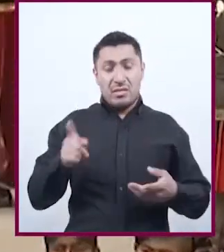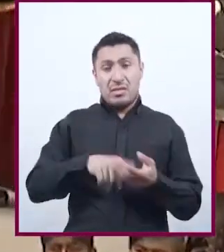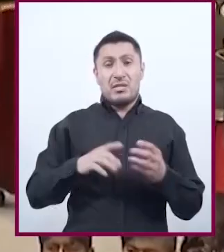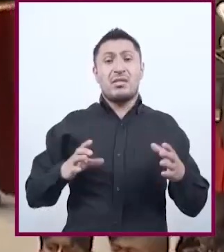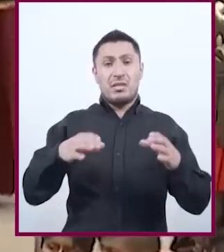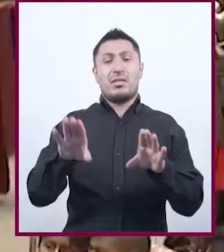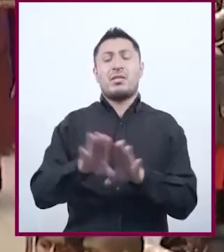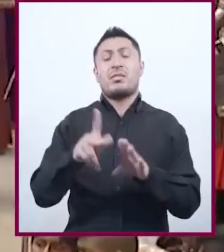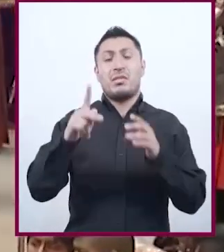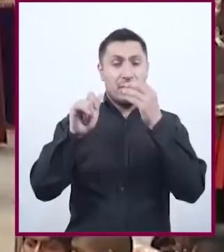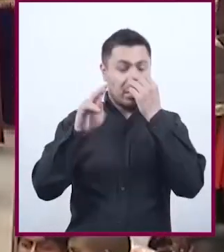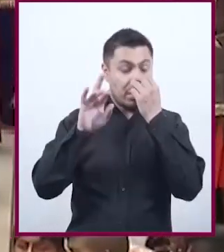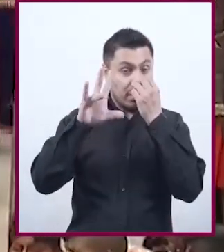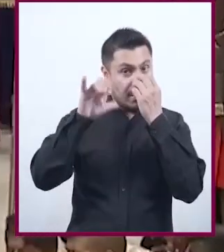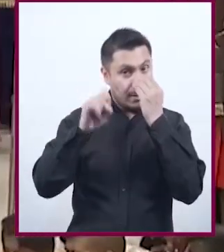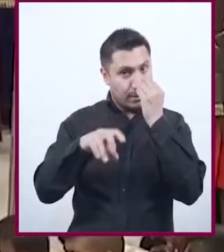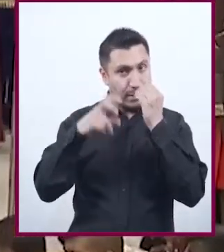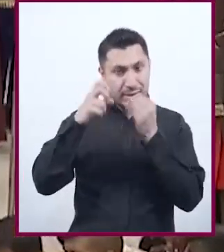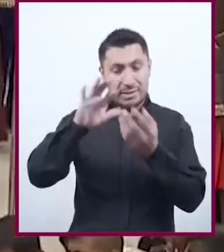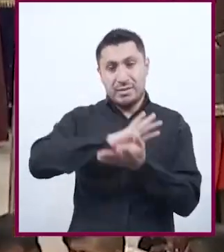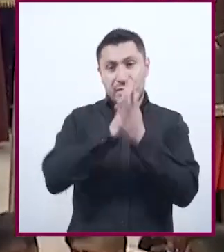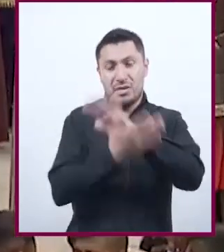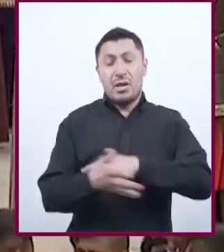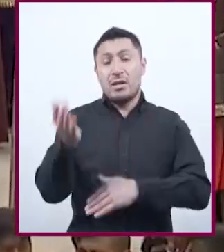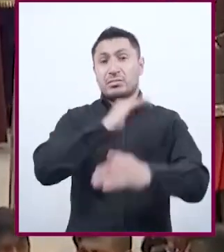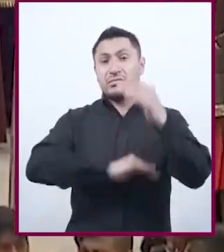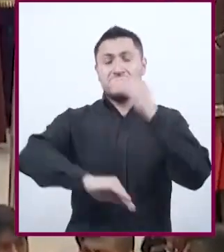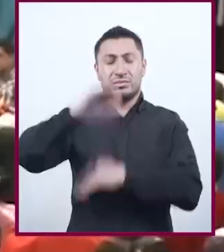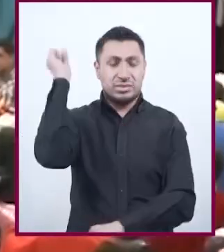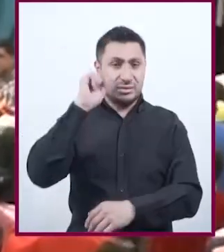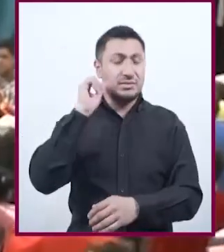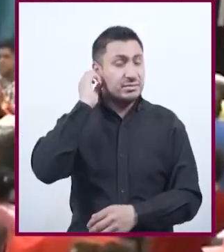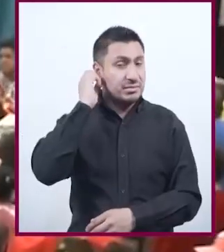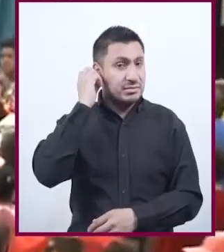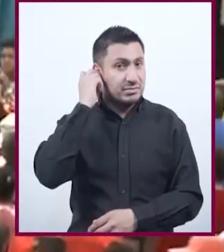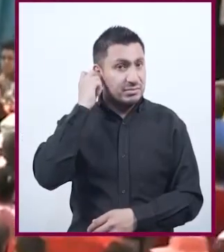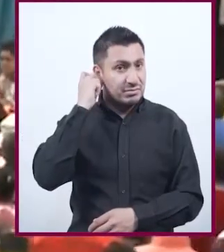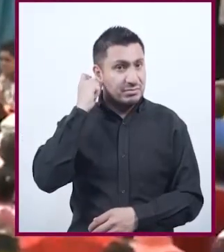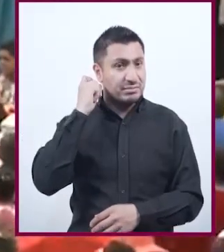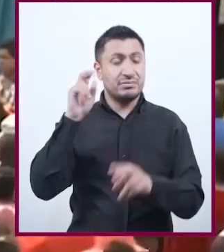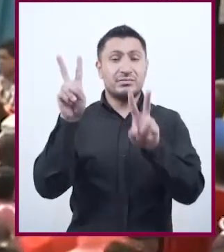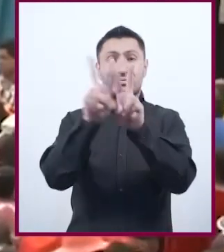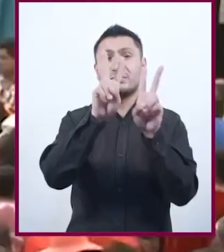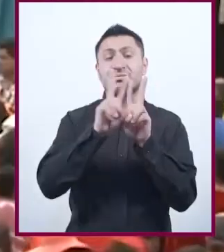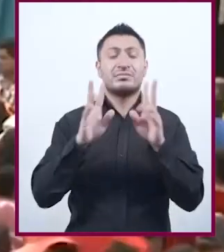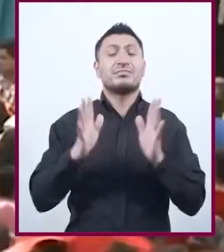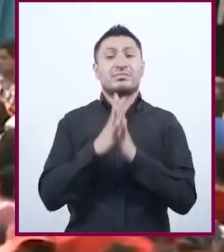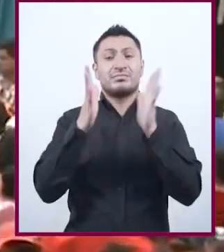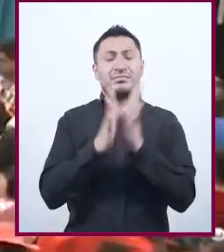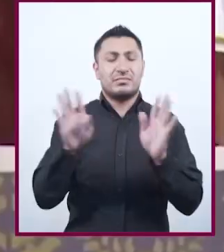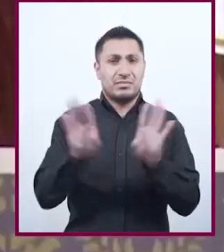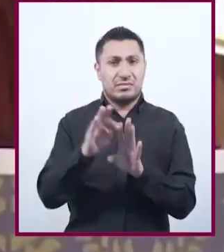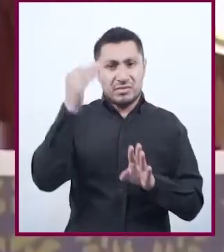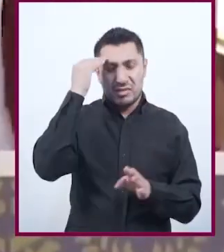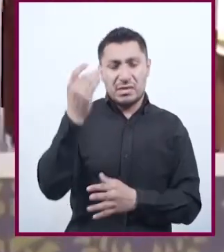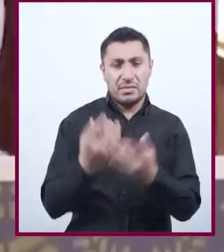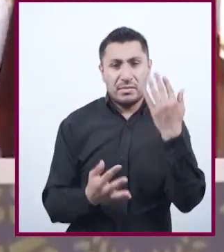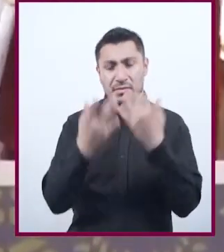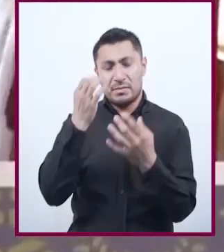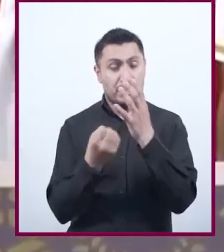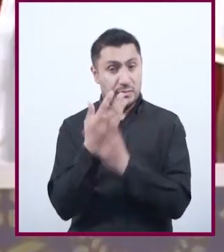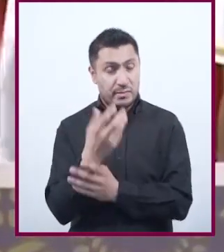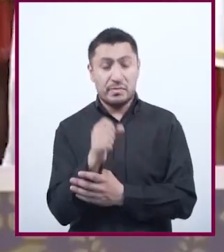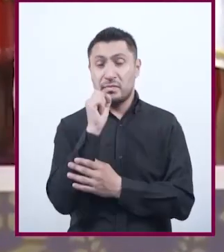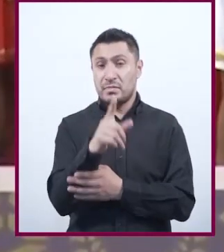comunidad, como las pastorelas, lo que se volvió todo un éxito. Todos los vecinos participando, como en tiempos del Fuego